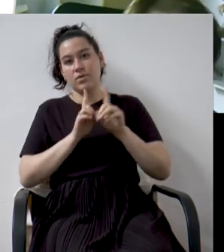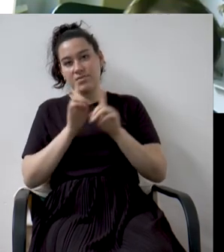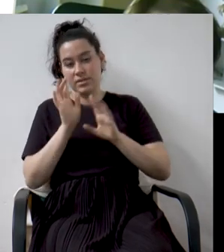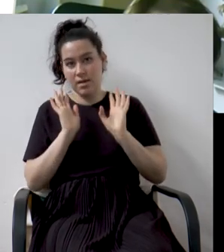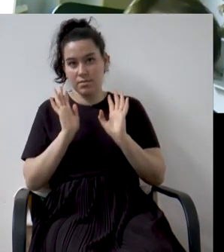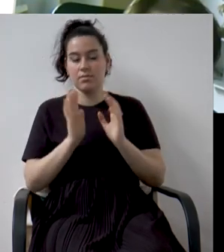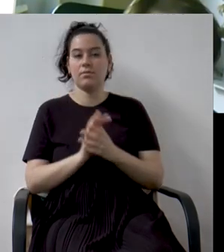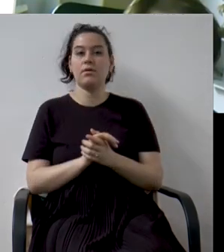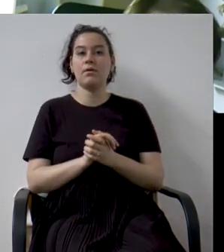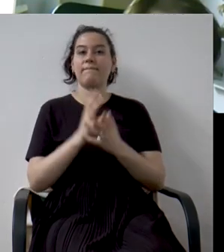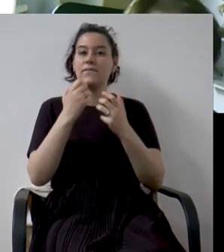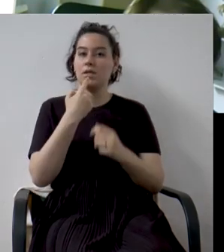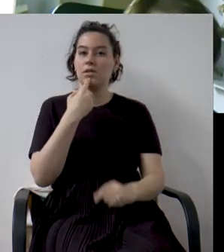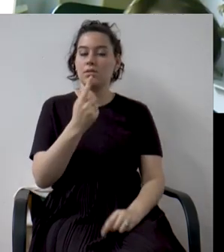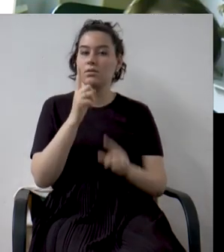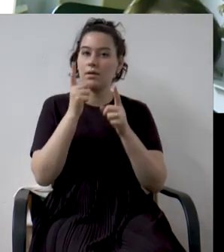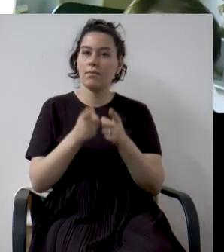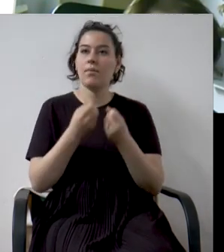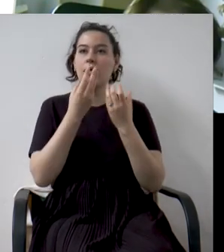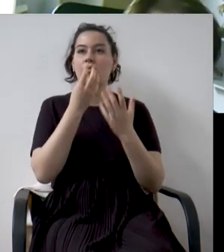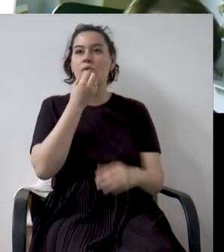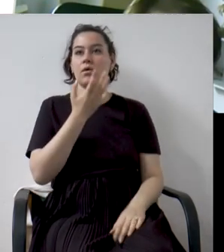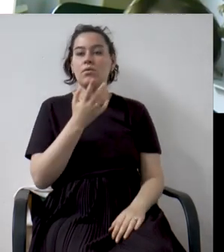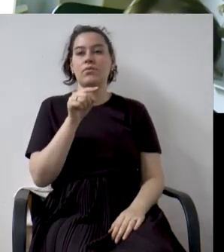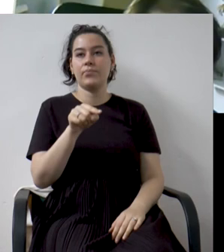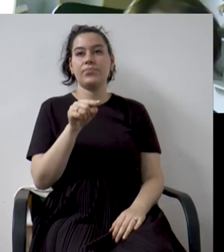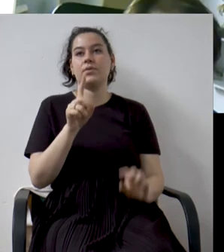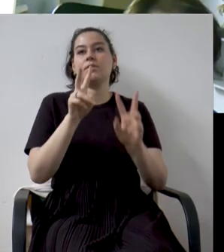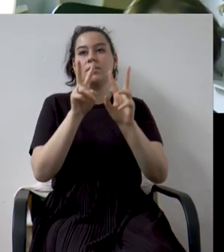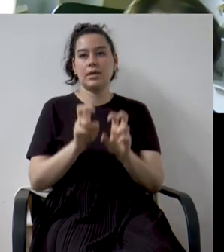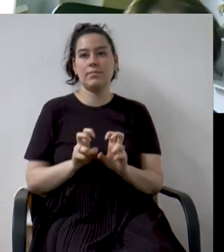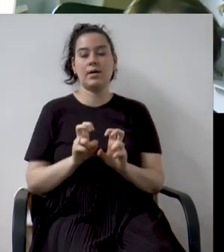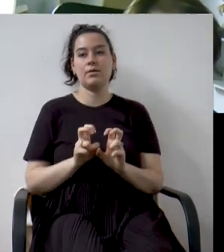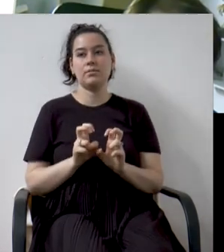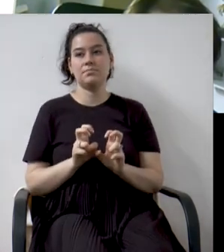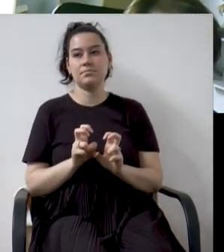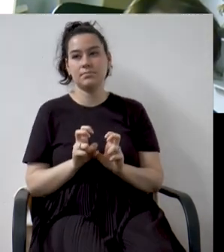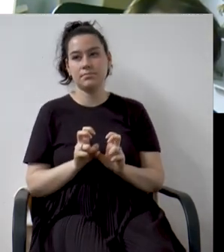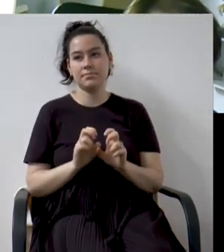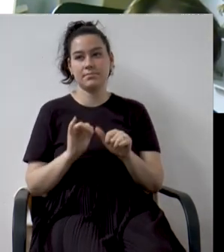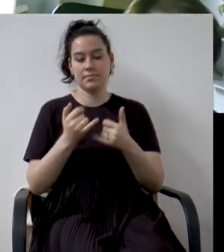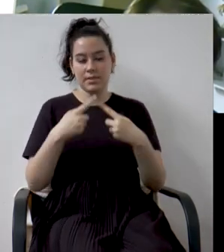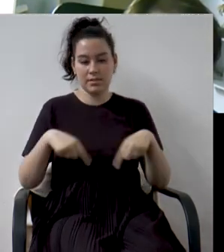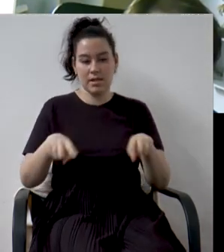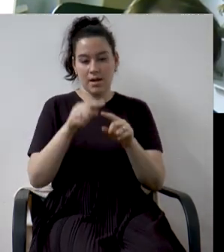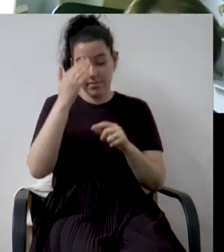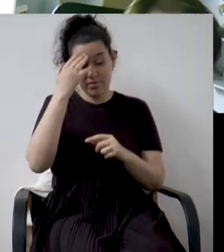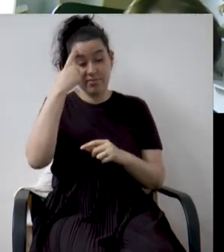¿no? Quería comentar también porque, bueno, son varios de los temas que en la sala docente surge,